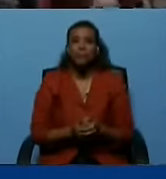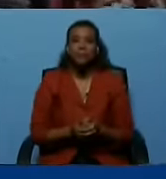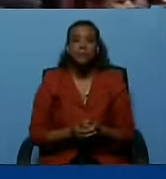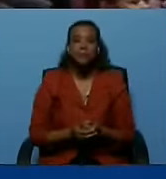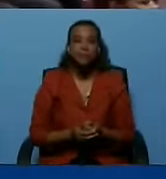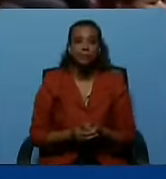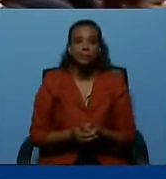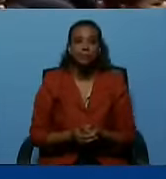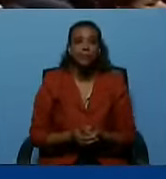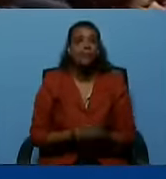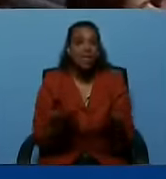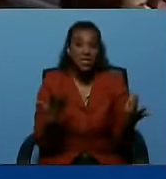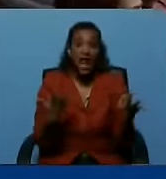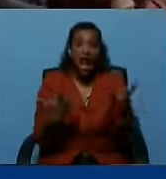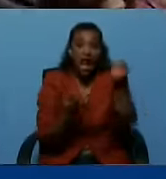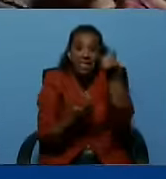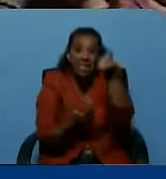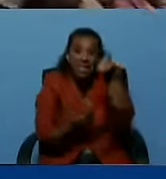Y